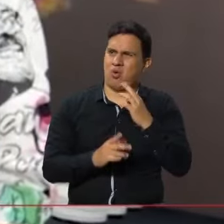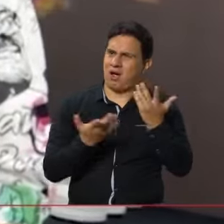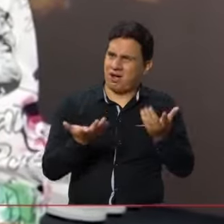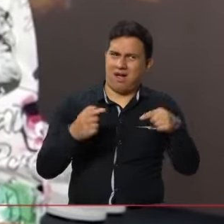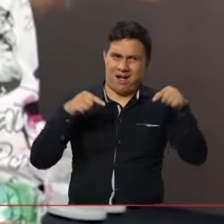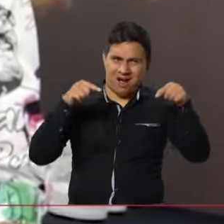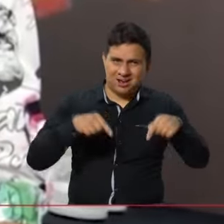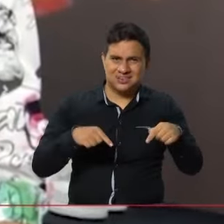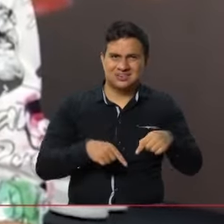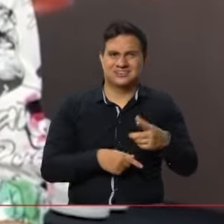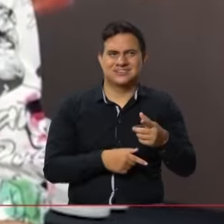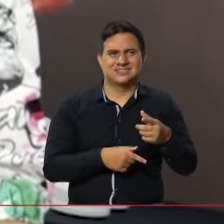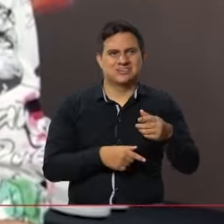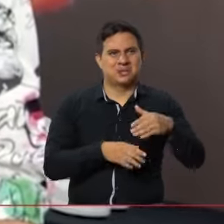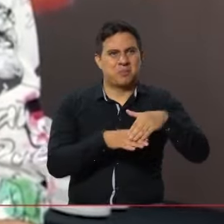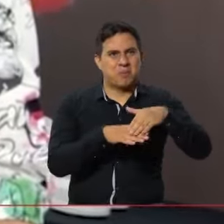salsa.